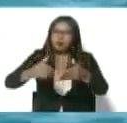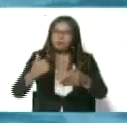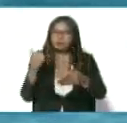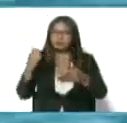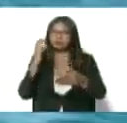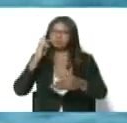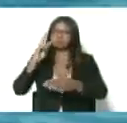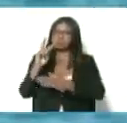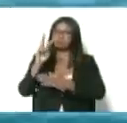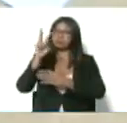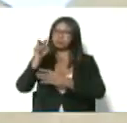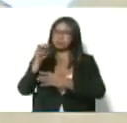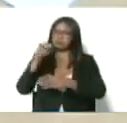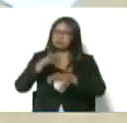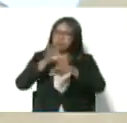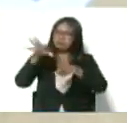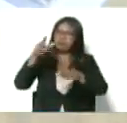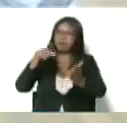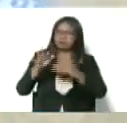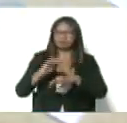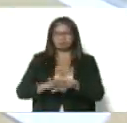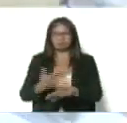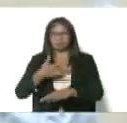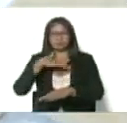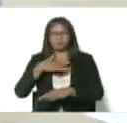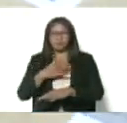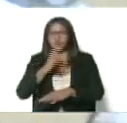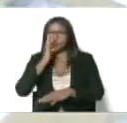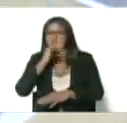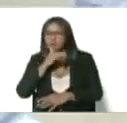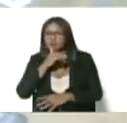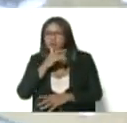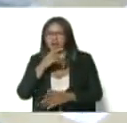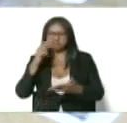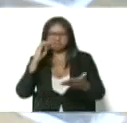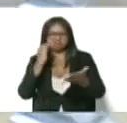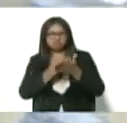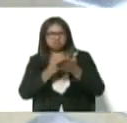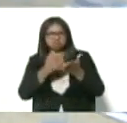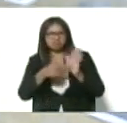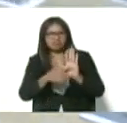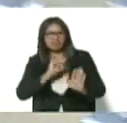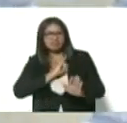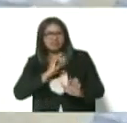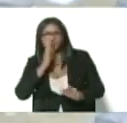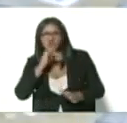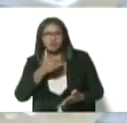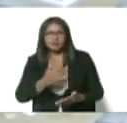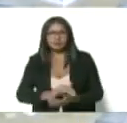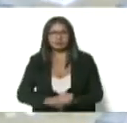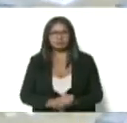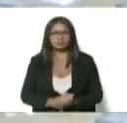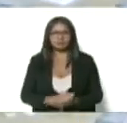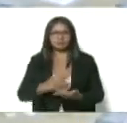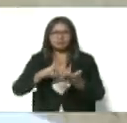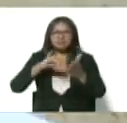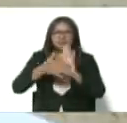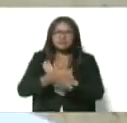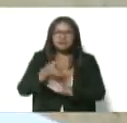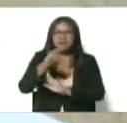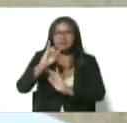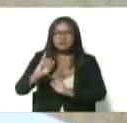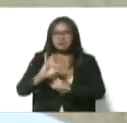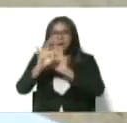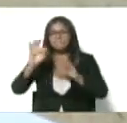percataron que estaba abandonada y no tenía ningún tipo de identificación ni matrícula motivo por el cual estos funcionarios